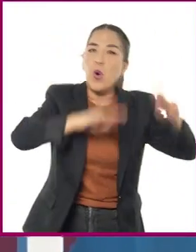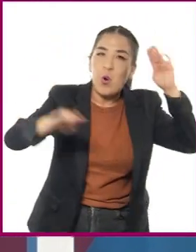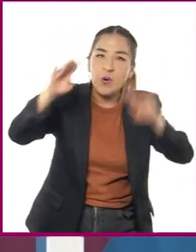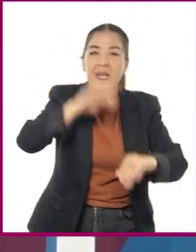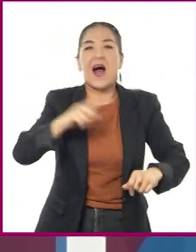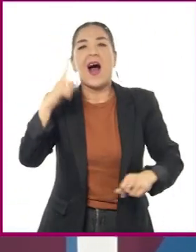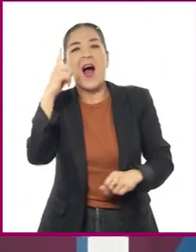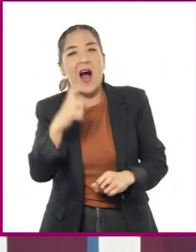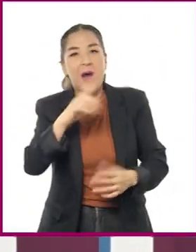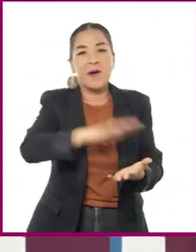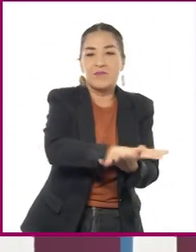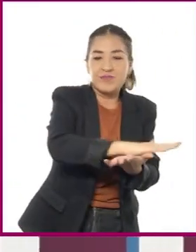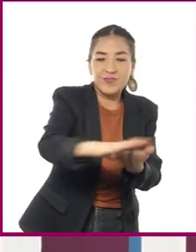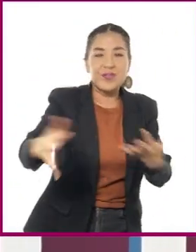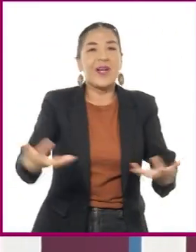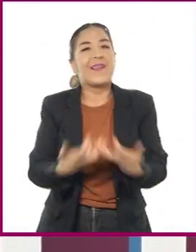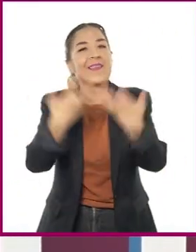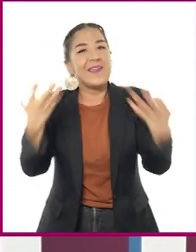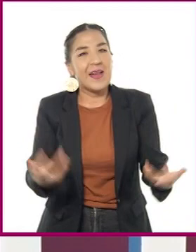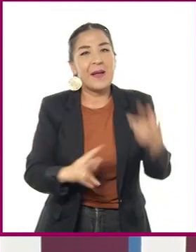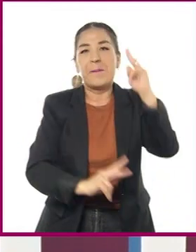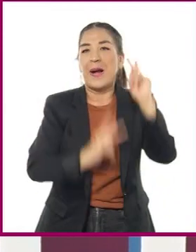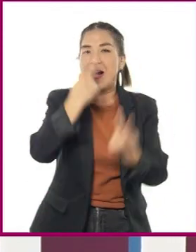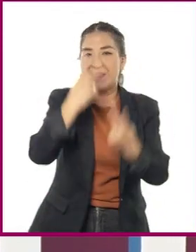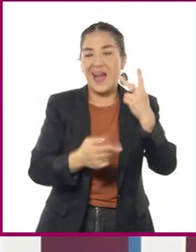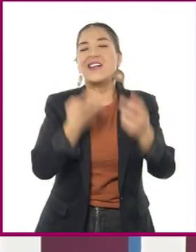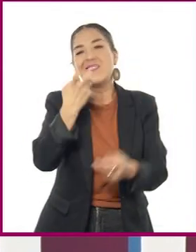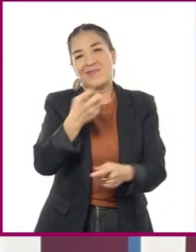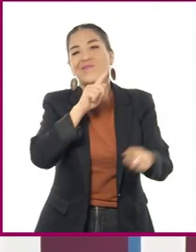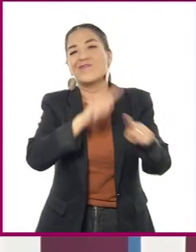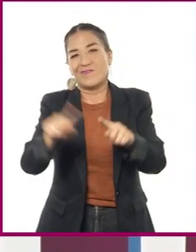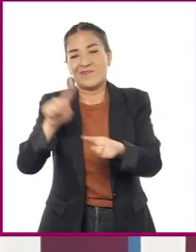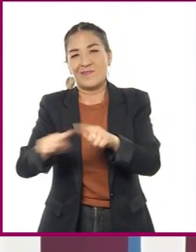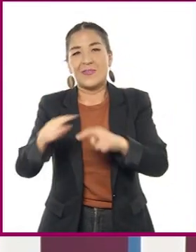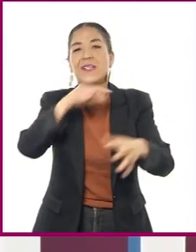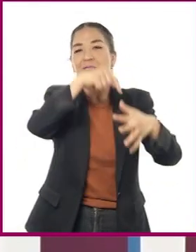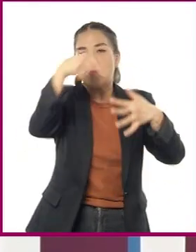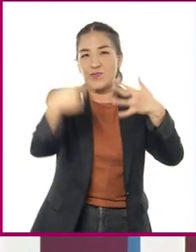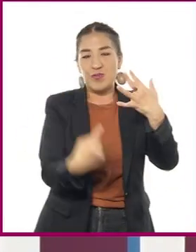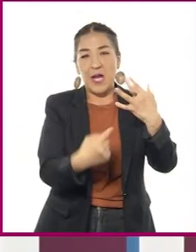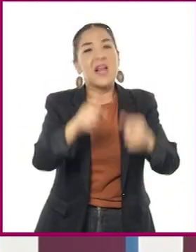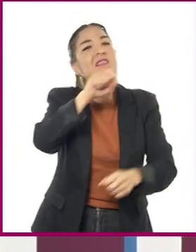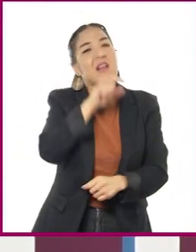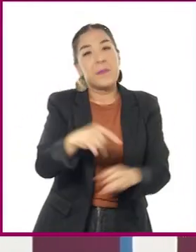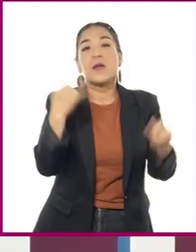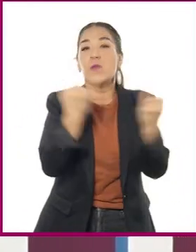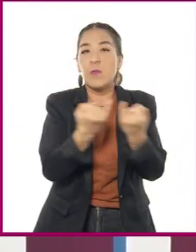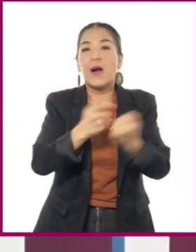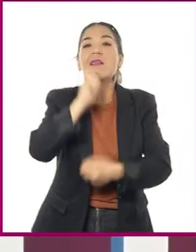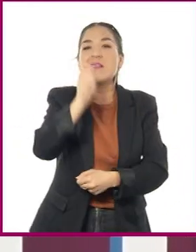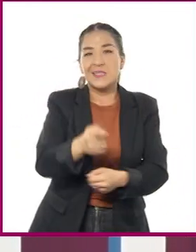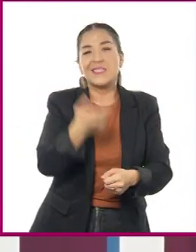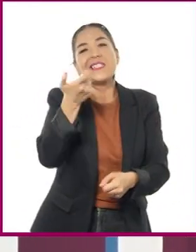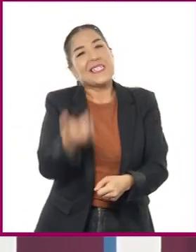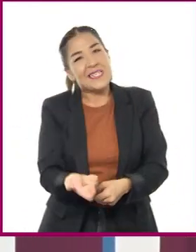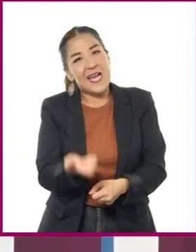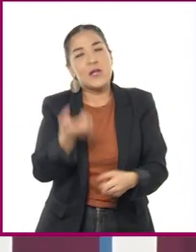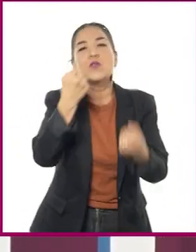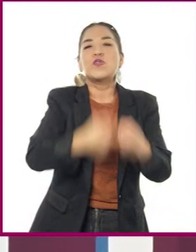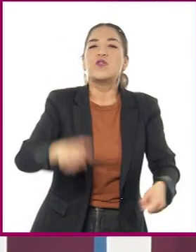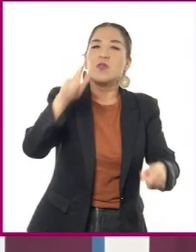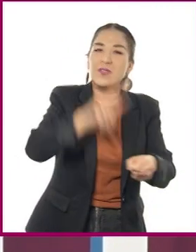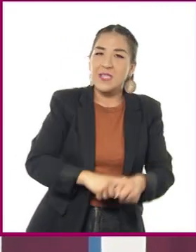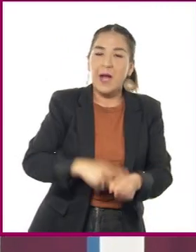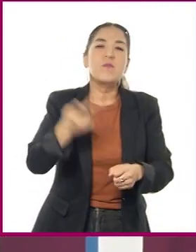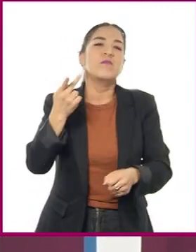el agua y la vegetación, entre otros. Del mismo modo, influyen aspectos económicos,